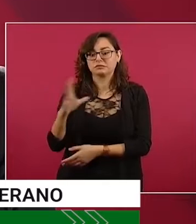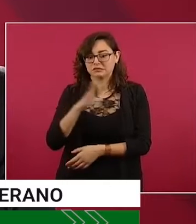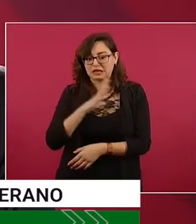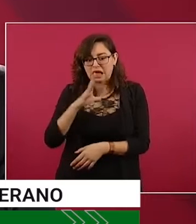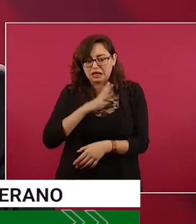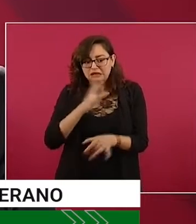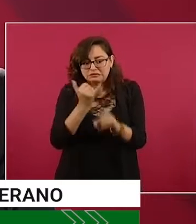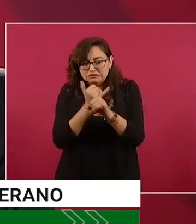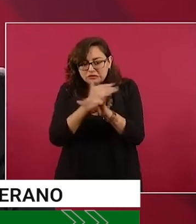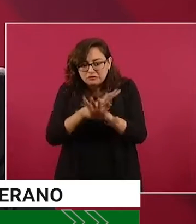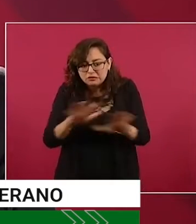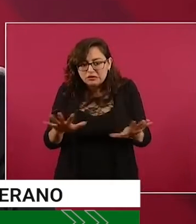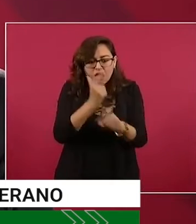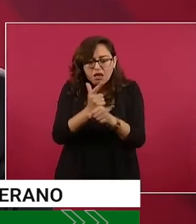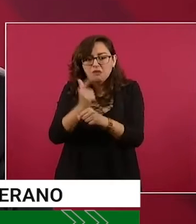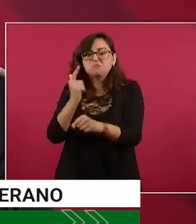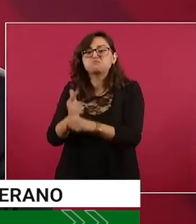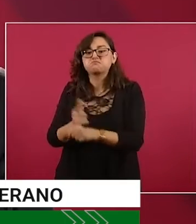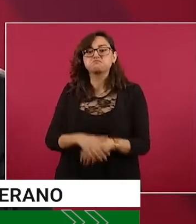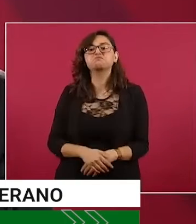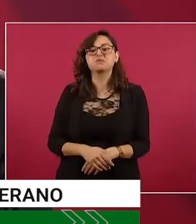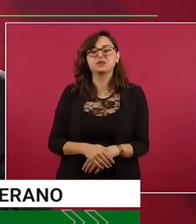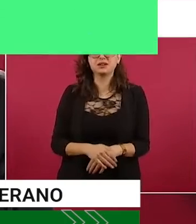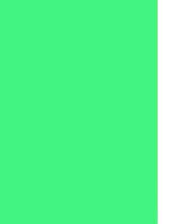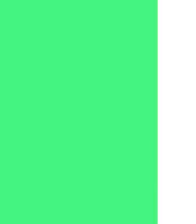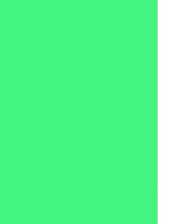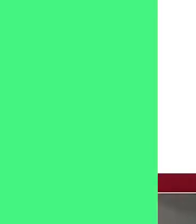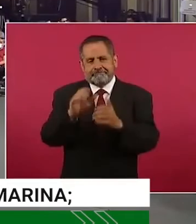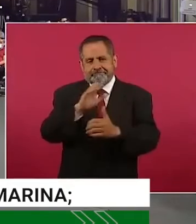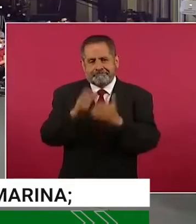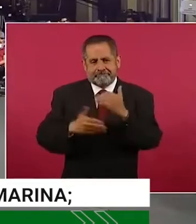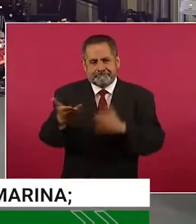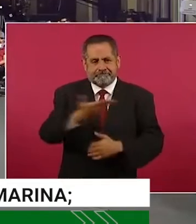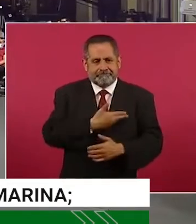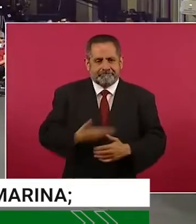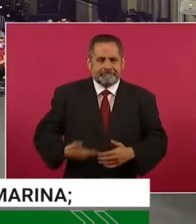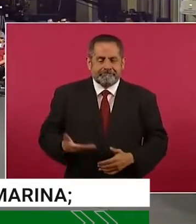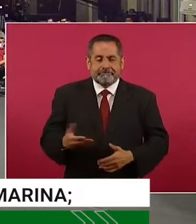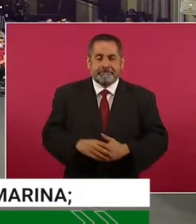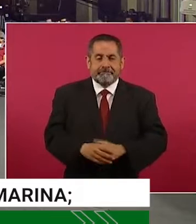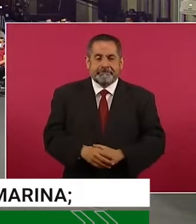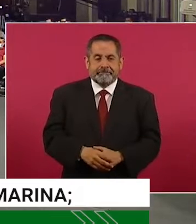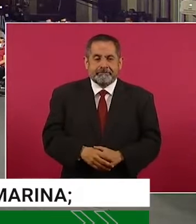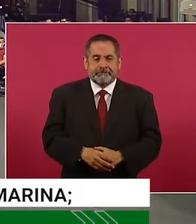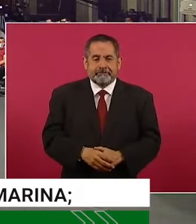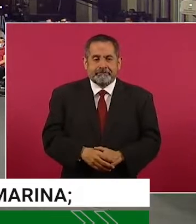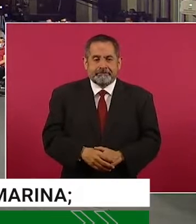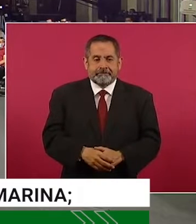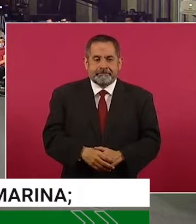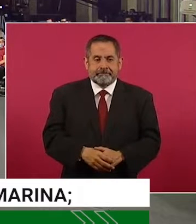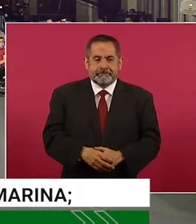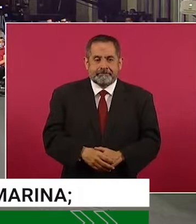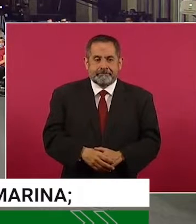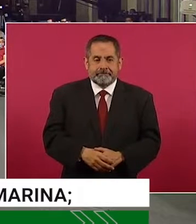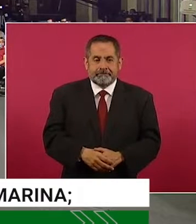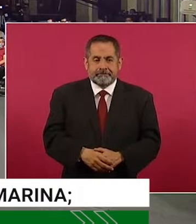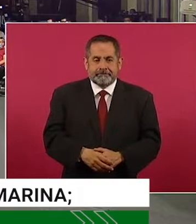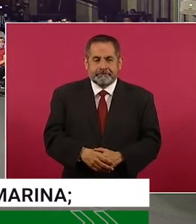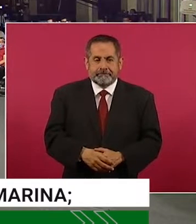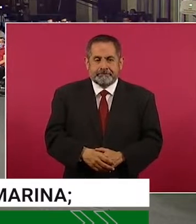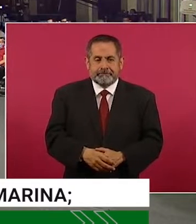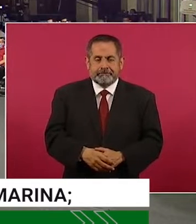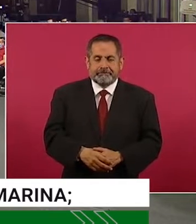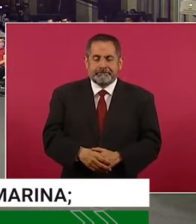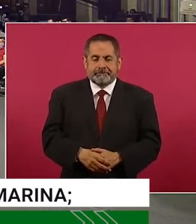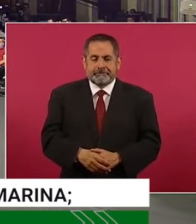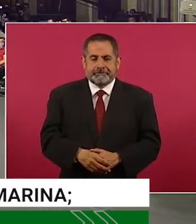mucha posibilidad, sí, de quitarlo. Andrés Manuel López Obrador envió una felicitación a todos los marinos